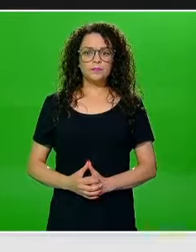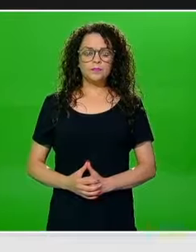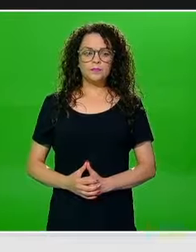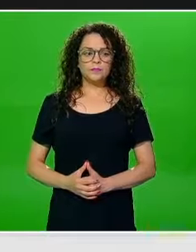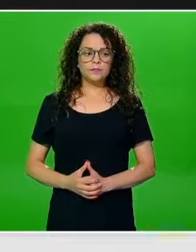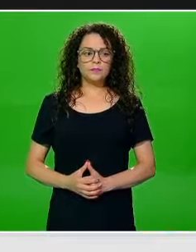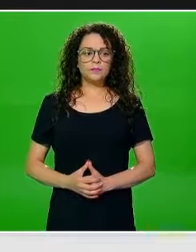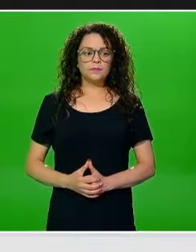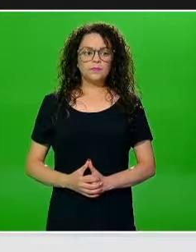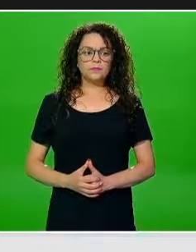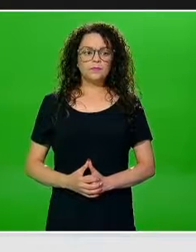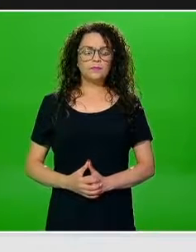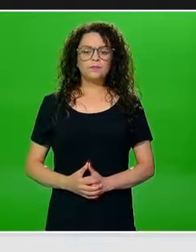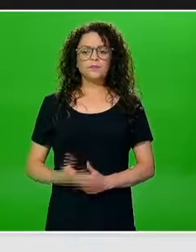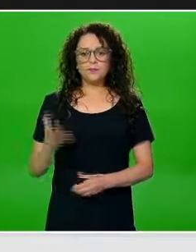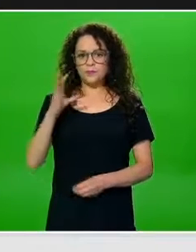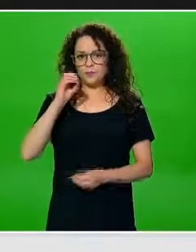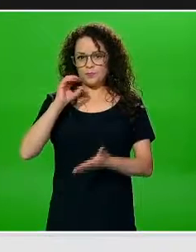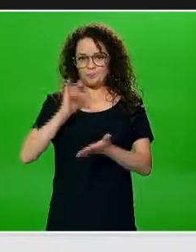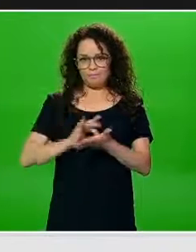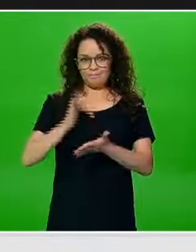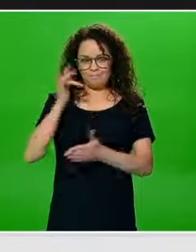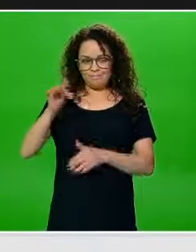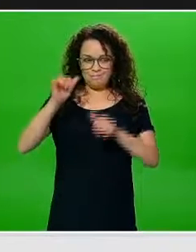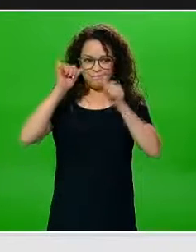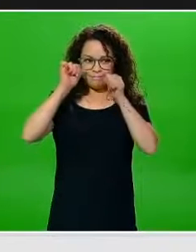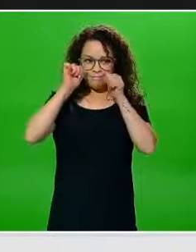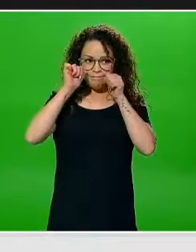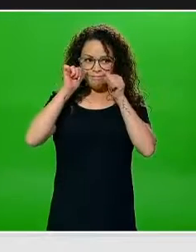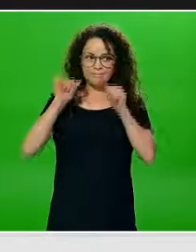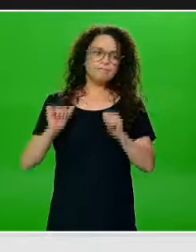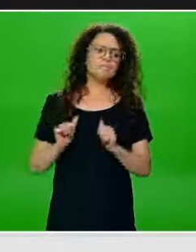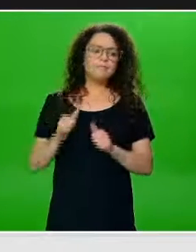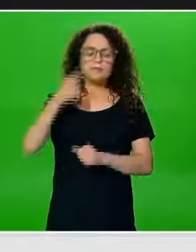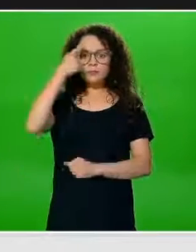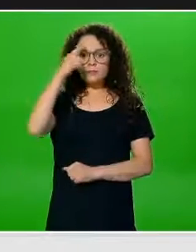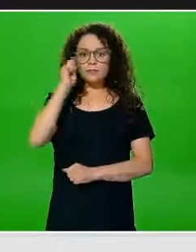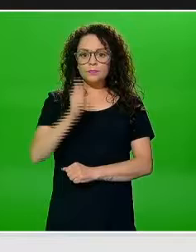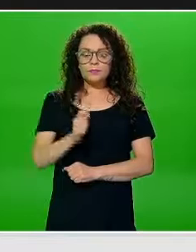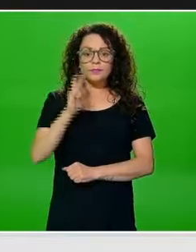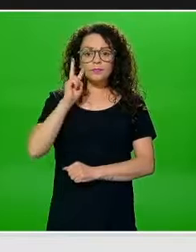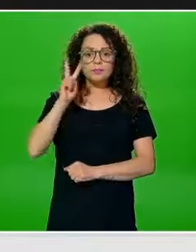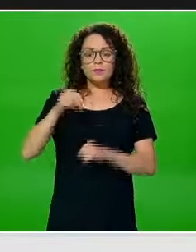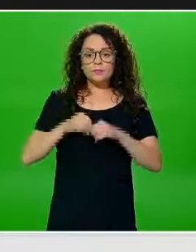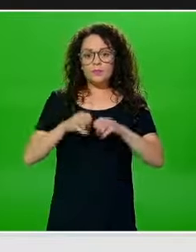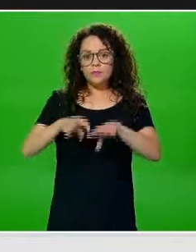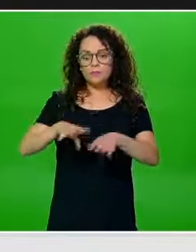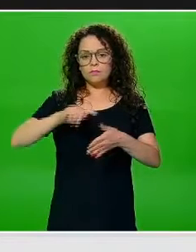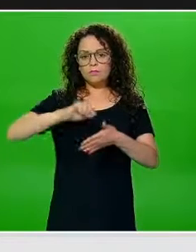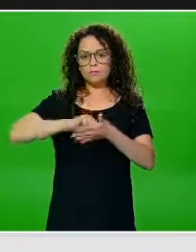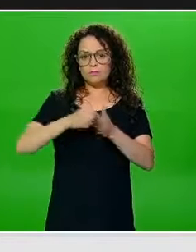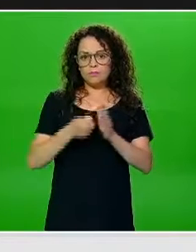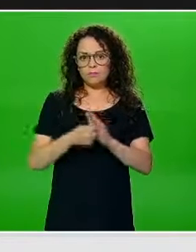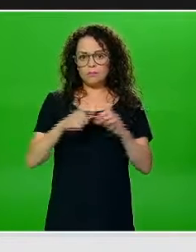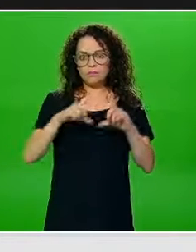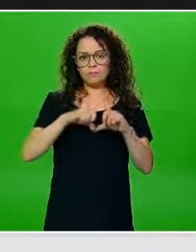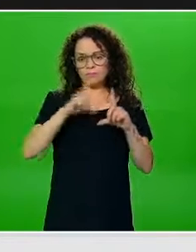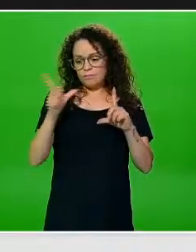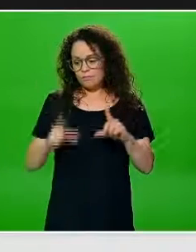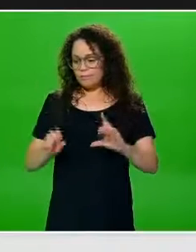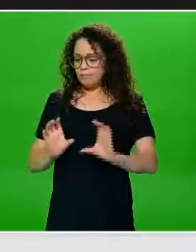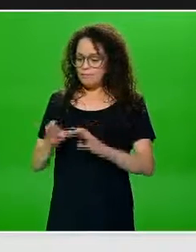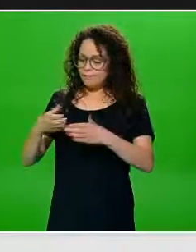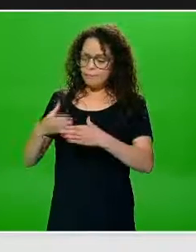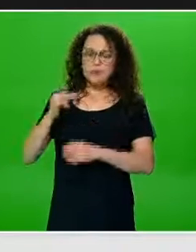Listo. Muchísimas gracias por la atención, tanto al componente técnico nacional como internacional y también